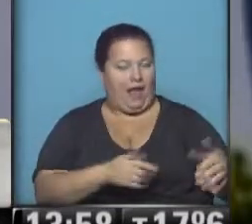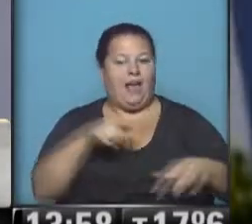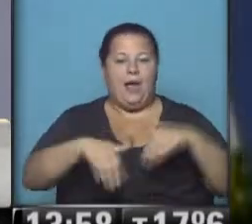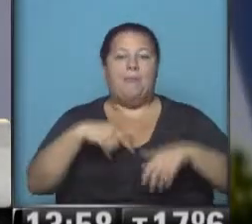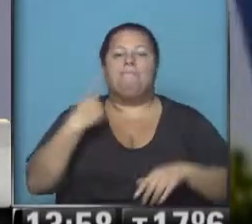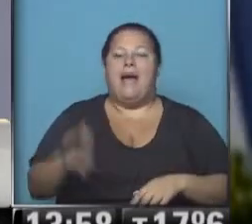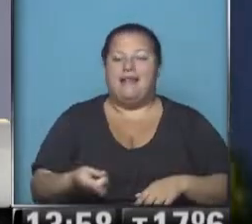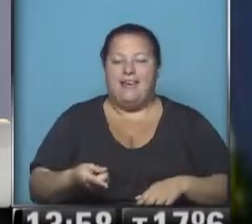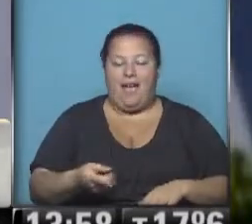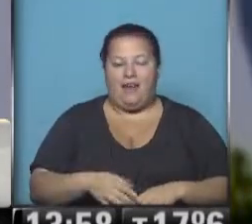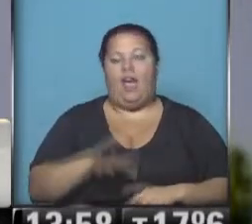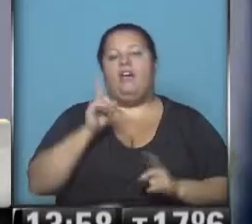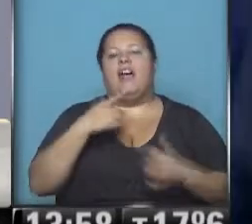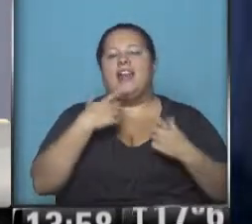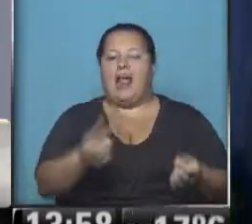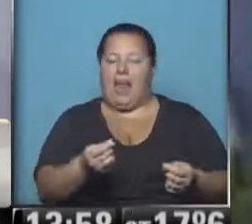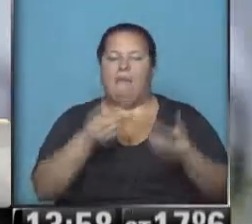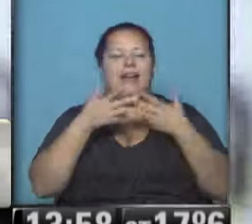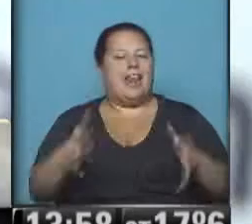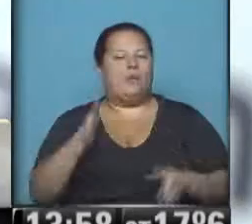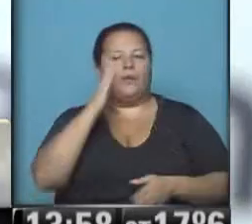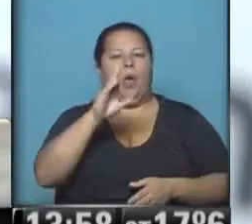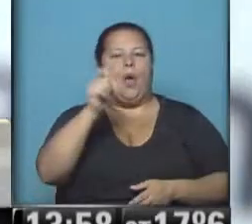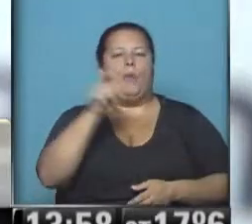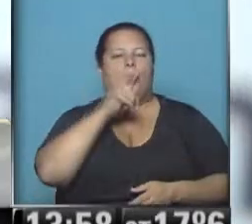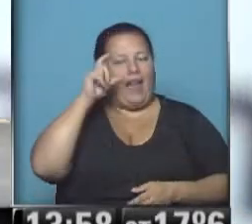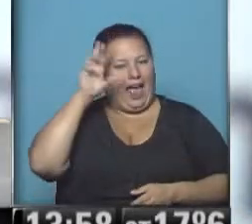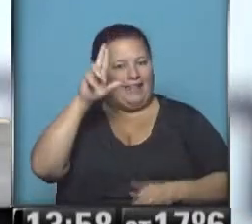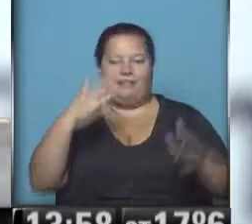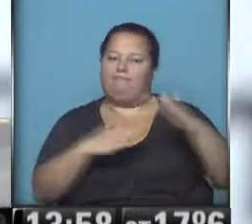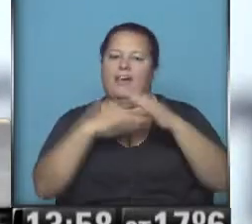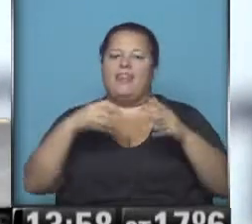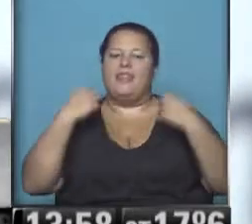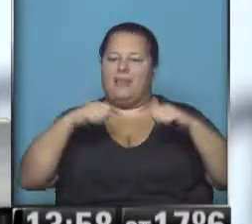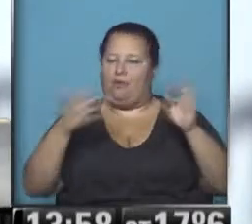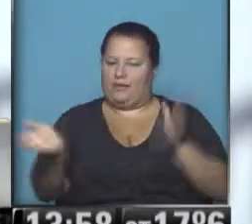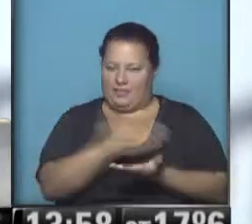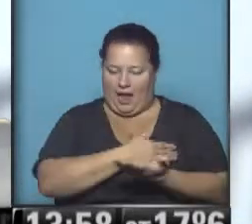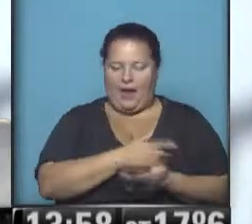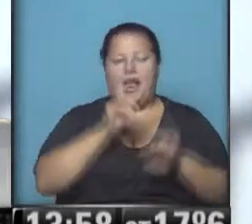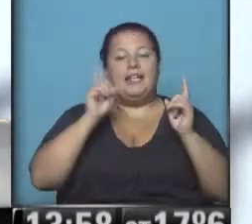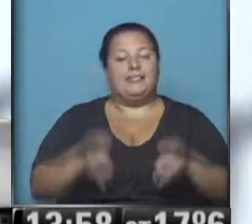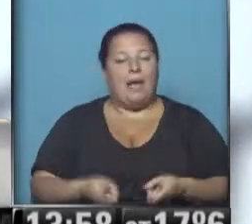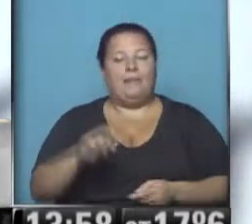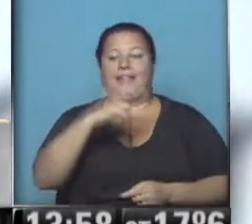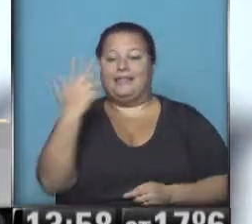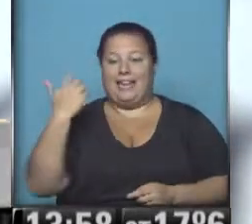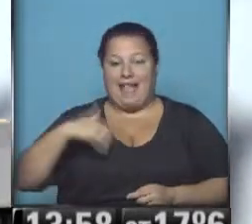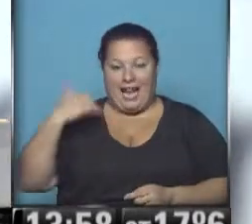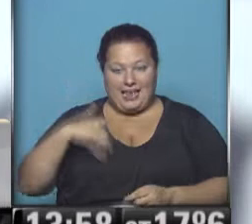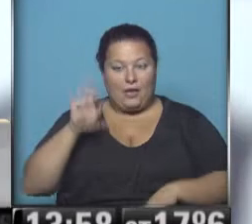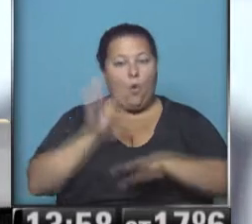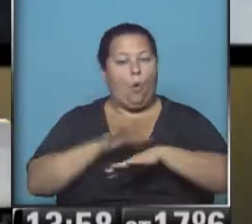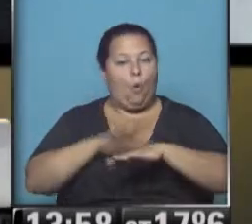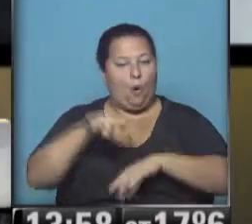que están previstas para mañana y reclamando también la renuncia de Blatter al máximo organismo deportivo. También los tres argentinos